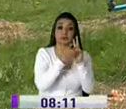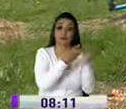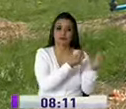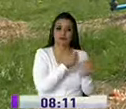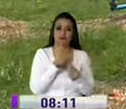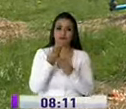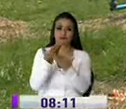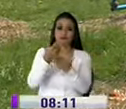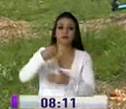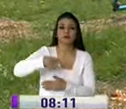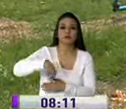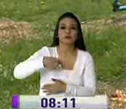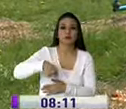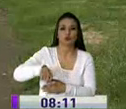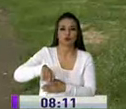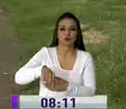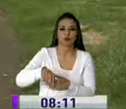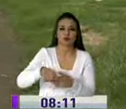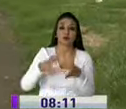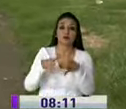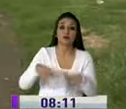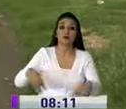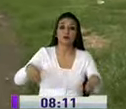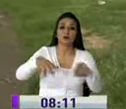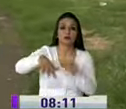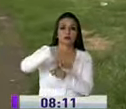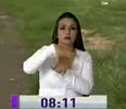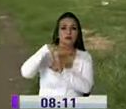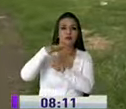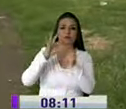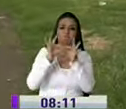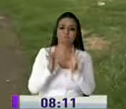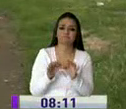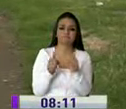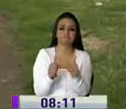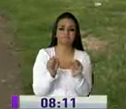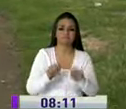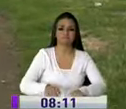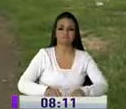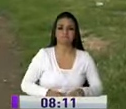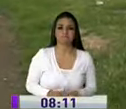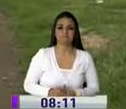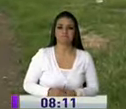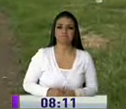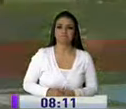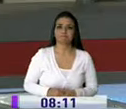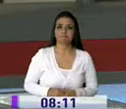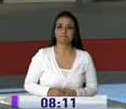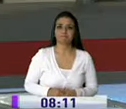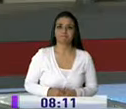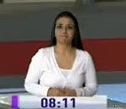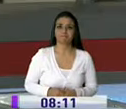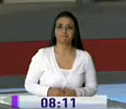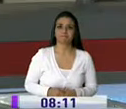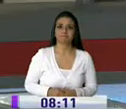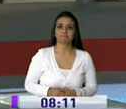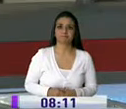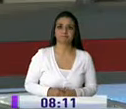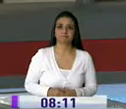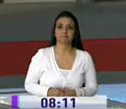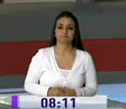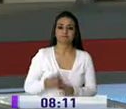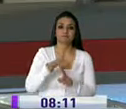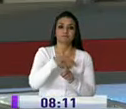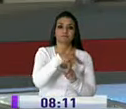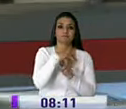de Quitumbe para que pronto tengan un parque en las condiciones que merecen, informó Sofía Vintimilla. Creo que el parque necesita